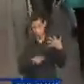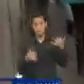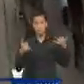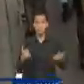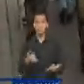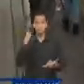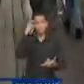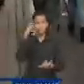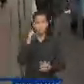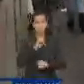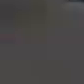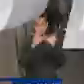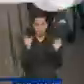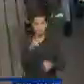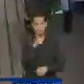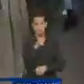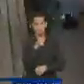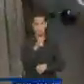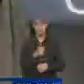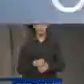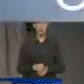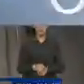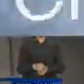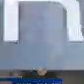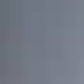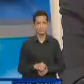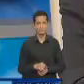entrevista Pensamiento Crítico.